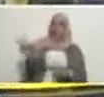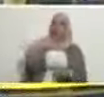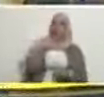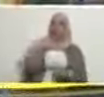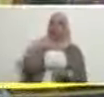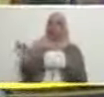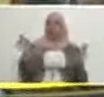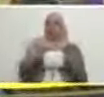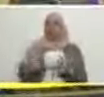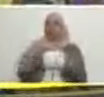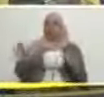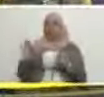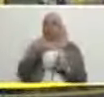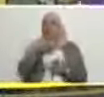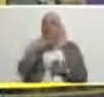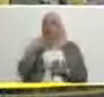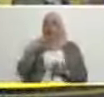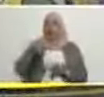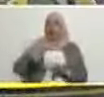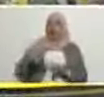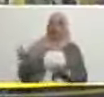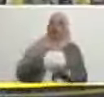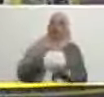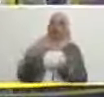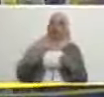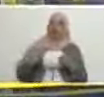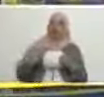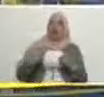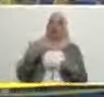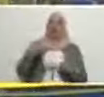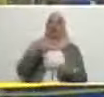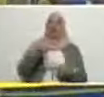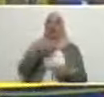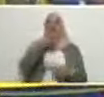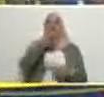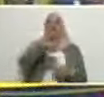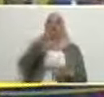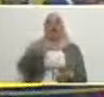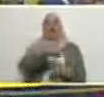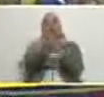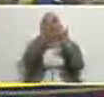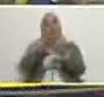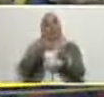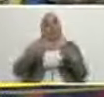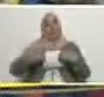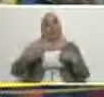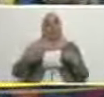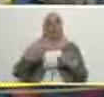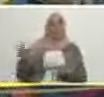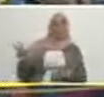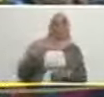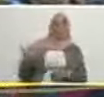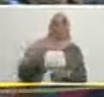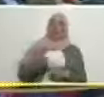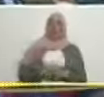nada más sabroso que estar en nuestro país. Digan lo que digan, la gente más feliz vive en este país.